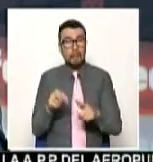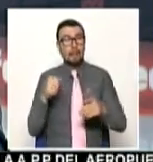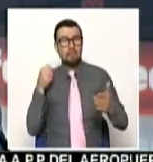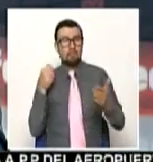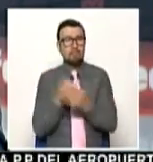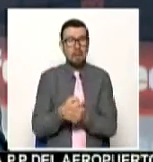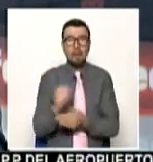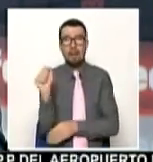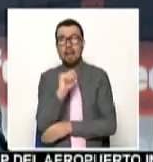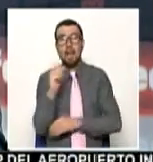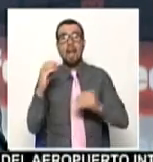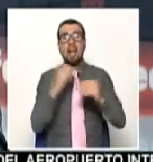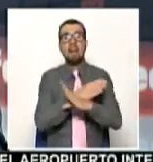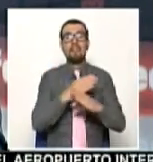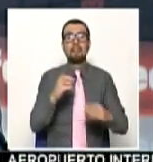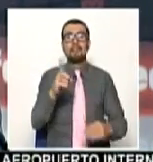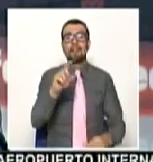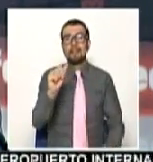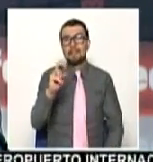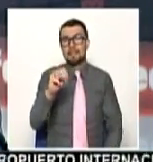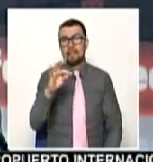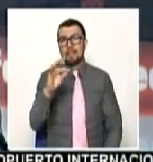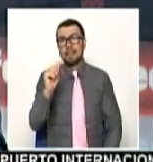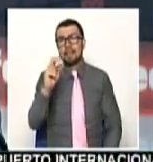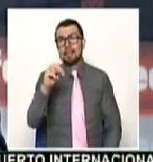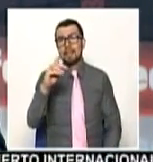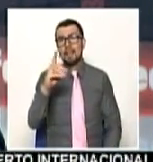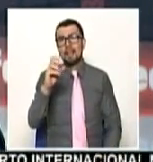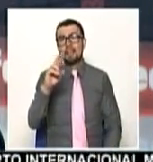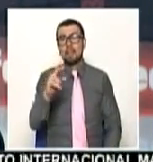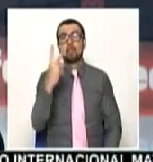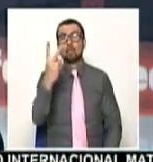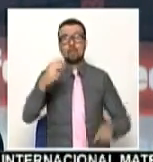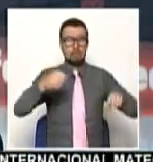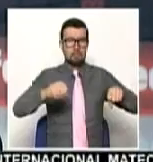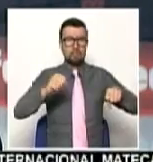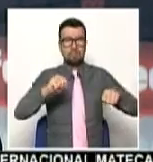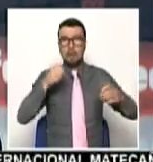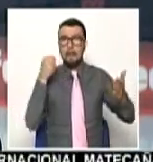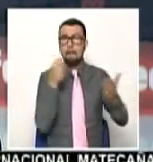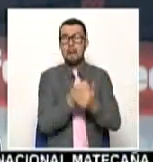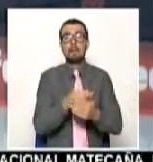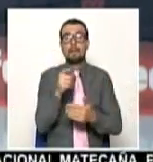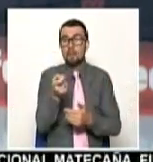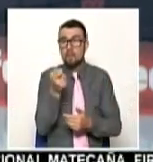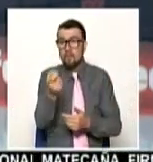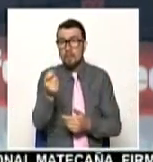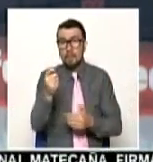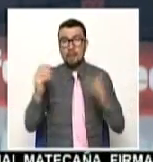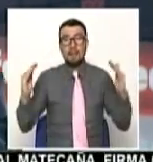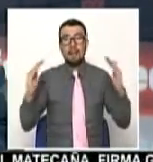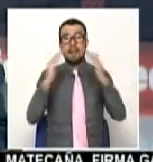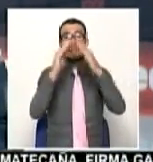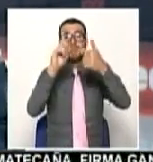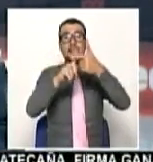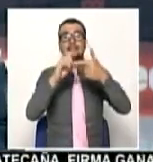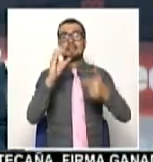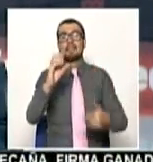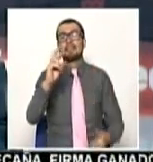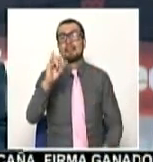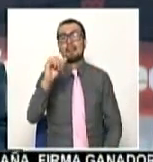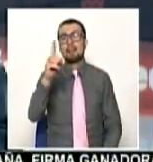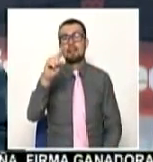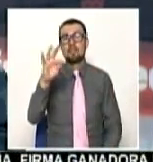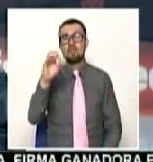accidente en la avenida Santander, en la ciudad de Manizales, la colisión de dos motocicletas a la altura de la iglesia de Cristo Rey. Estaremos al tanto del desarrollo de